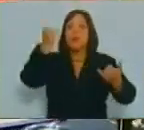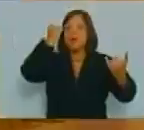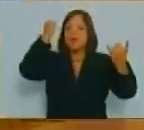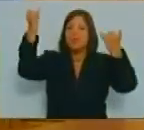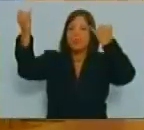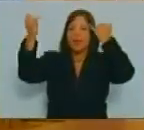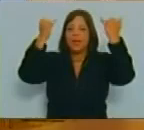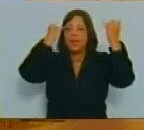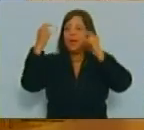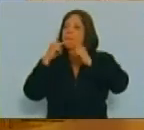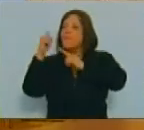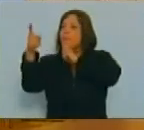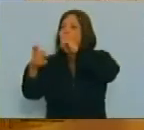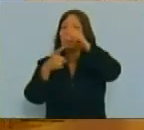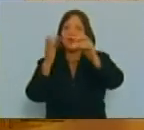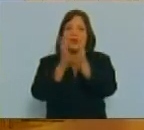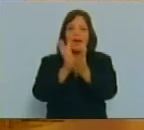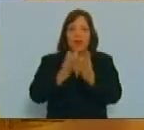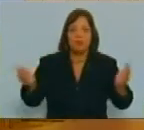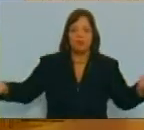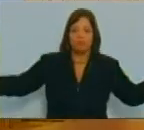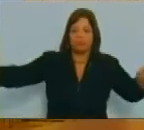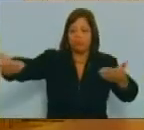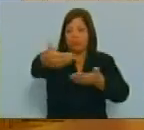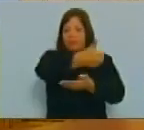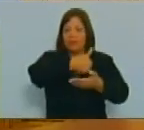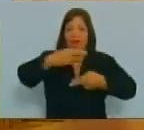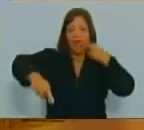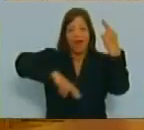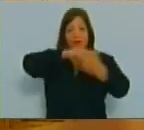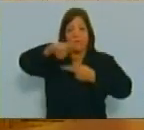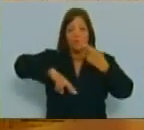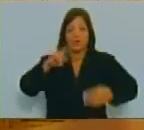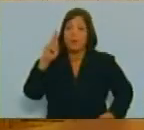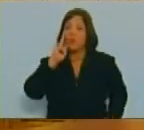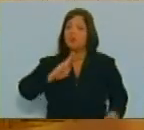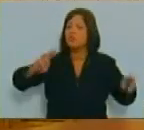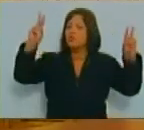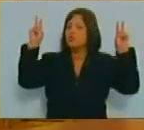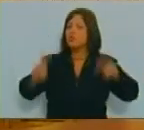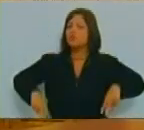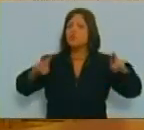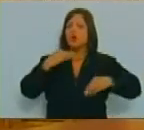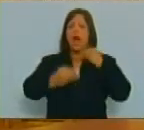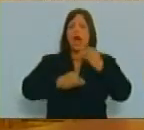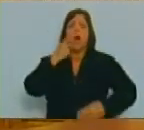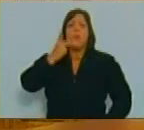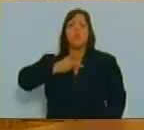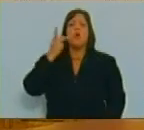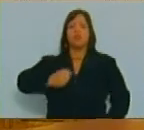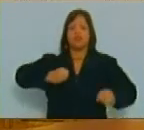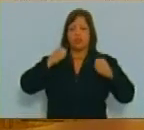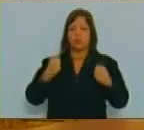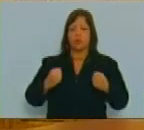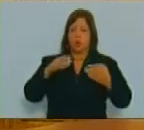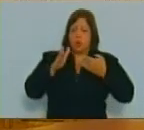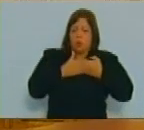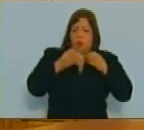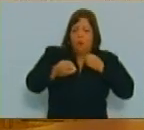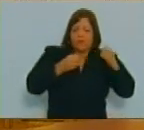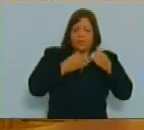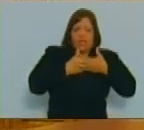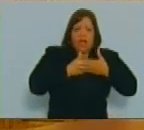consultadas al fuego la revolución bolivariana nunca he hecho una política de seguridad te encerrado en una